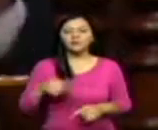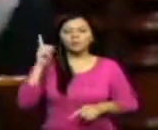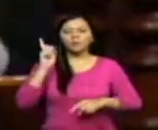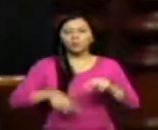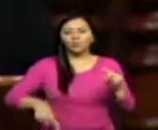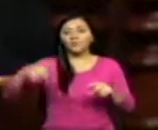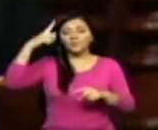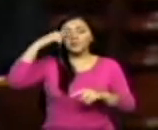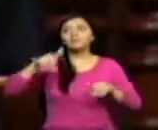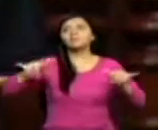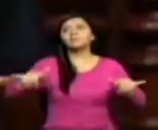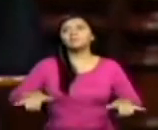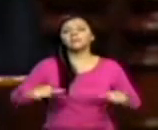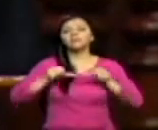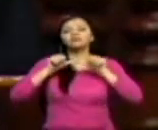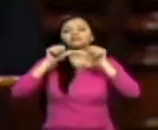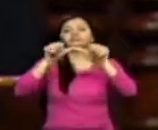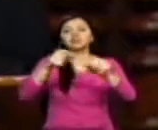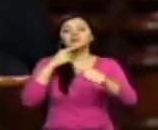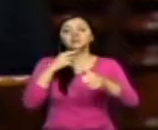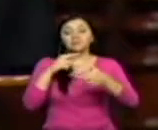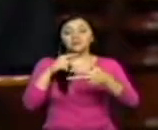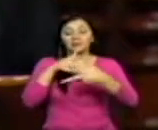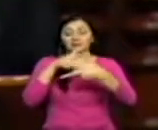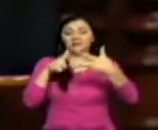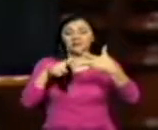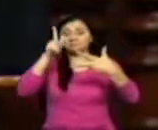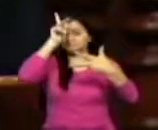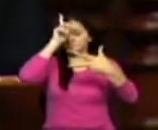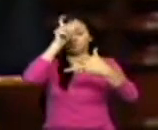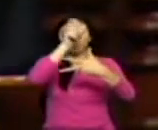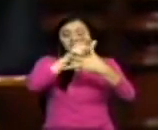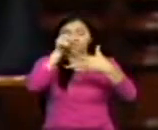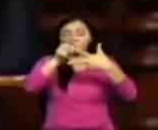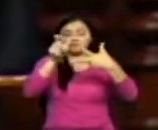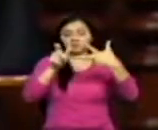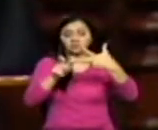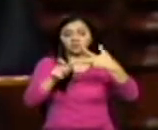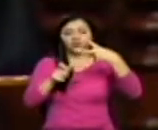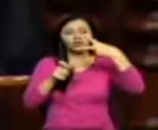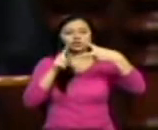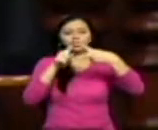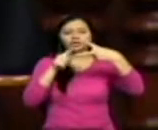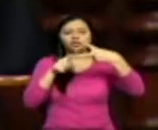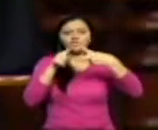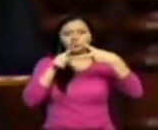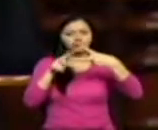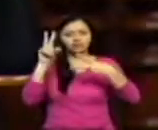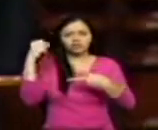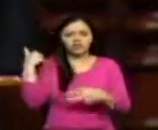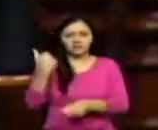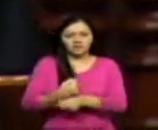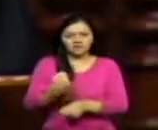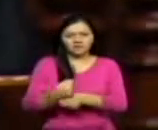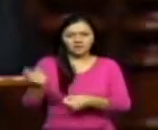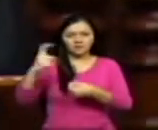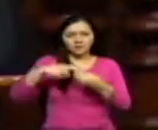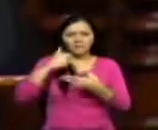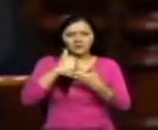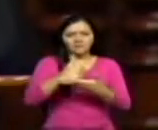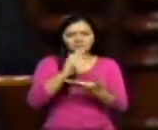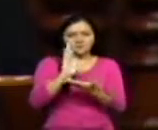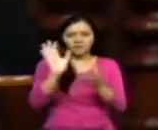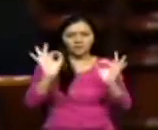que 2 de cada 3 peruanos sean trabajadores informales sin